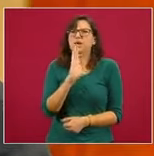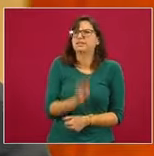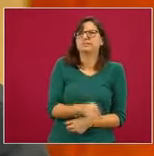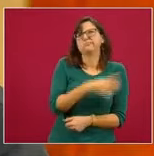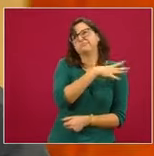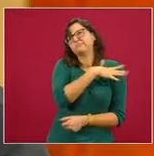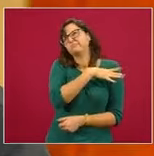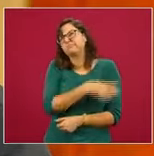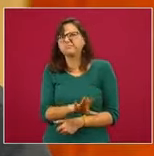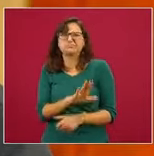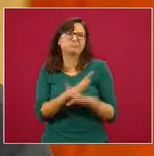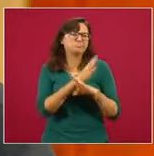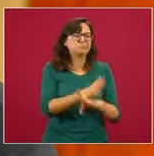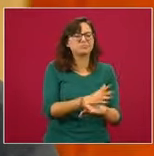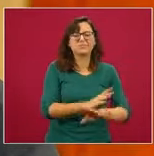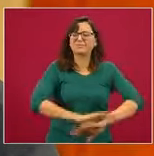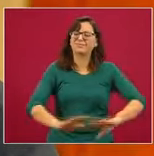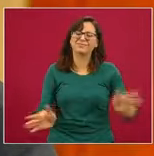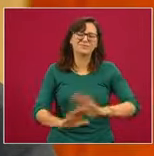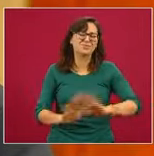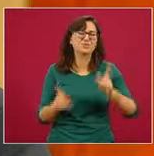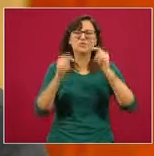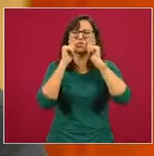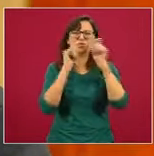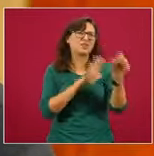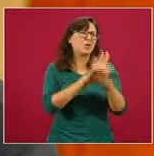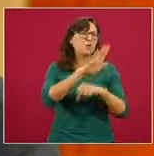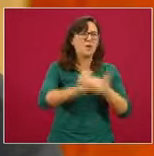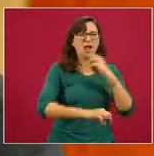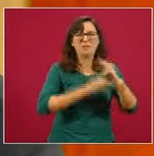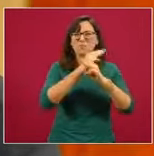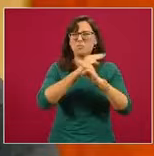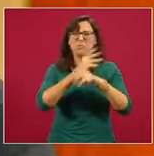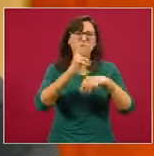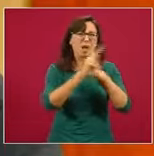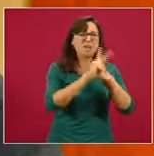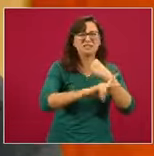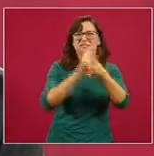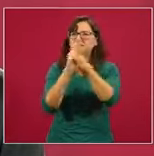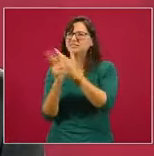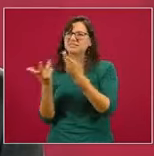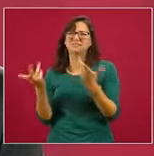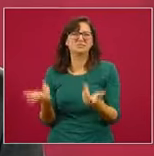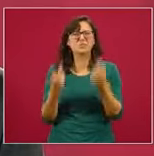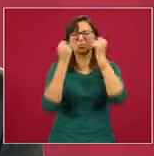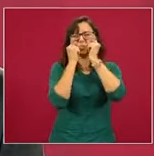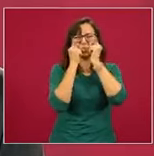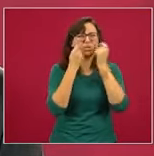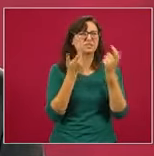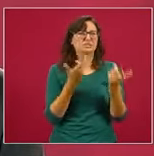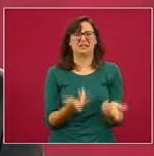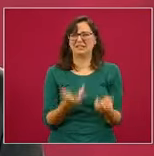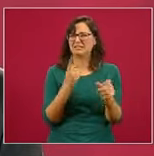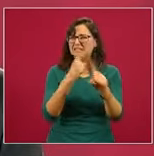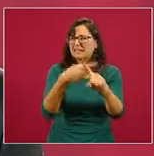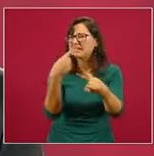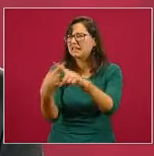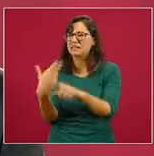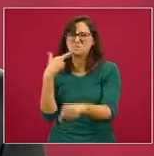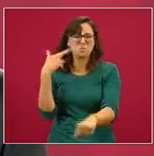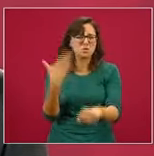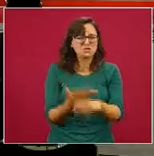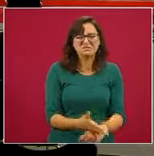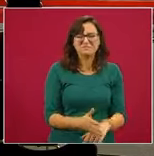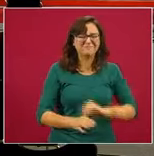sea de cualquier país del mundo, sea de cualquier fabricante del mundo. No funciona así el proceso de regulación